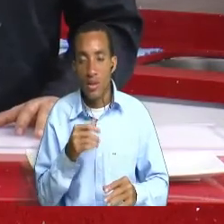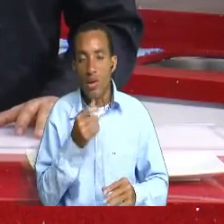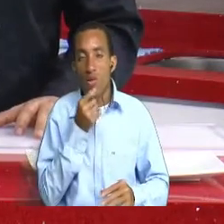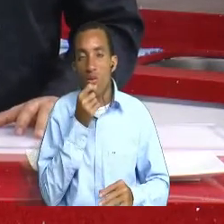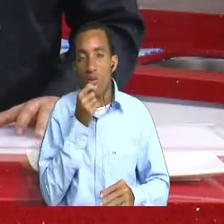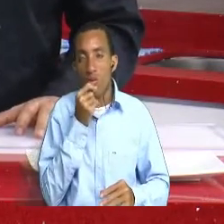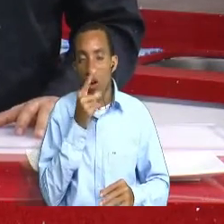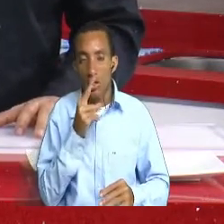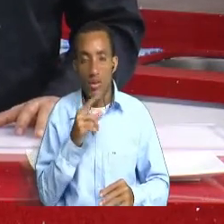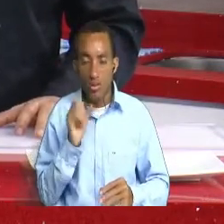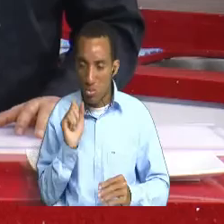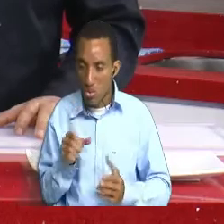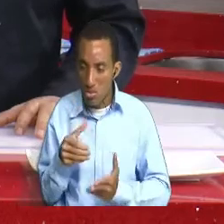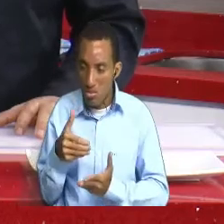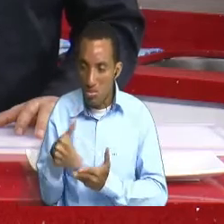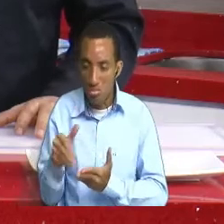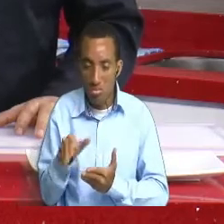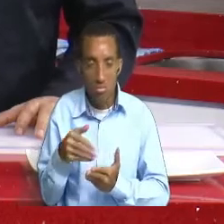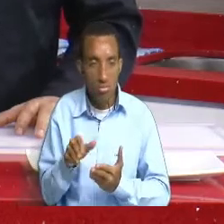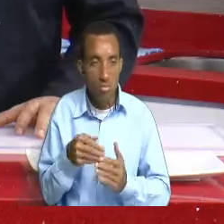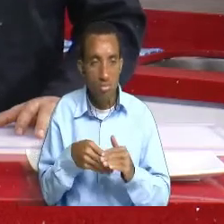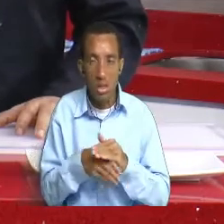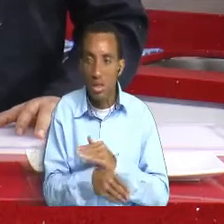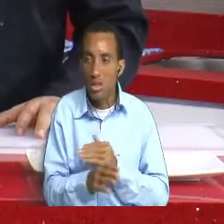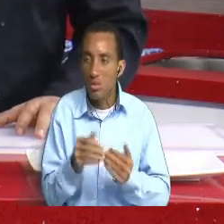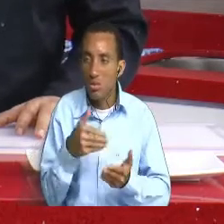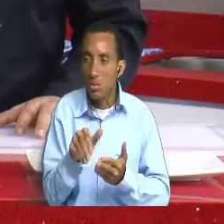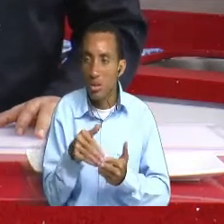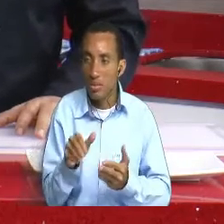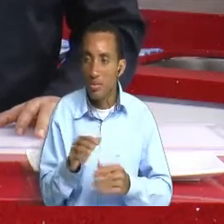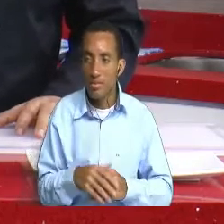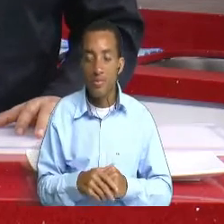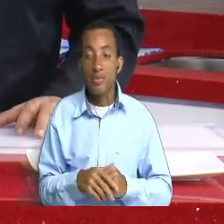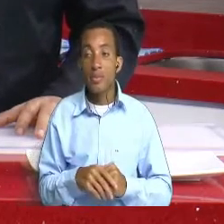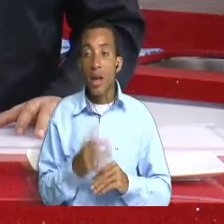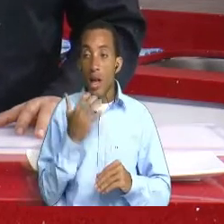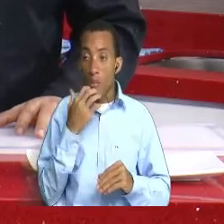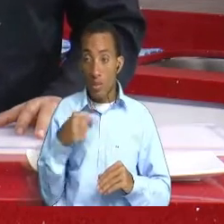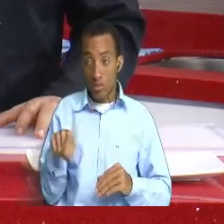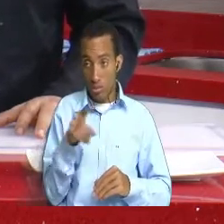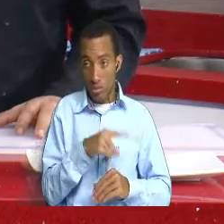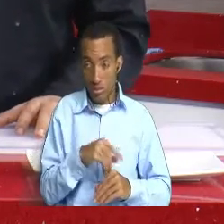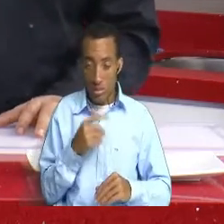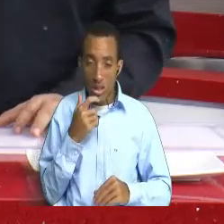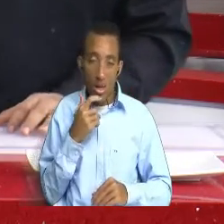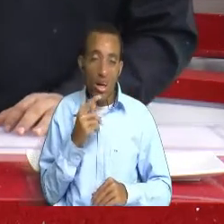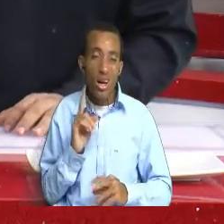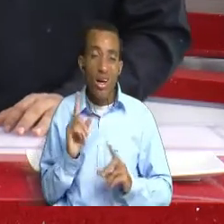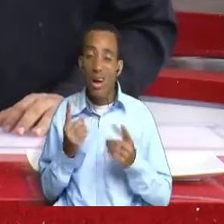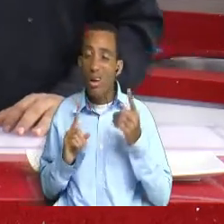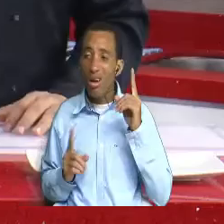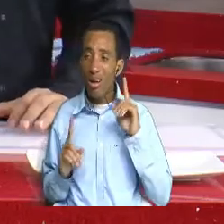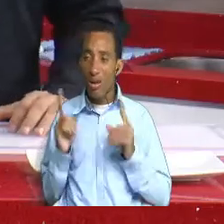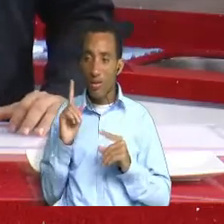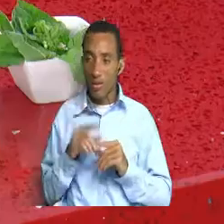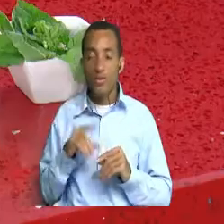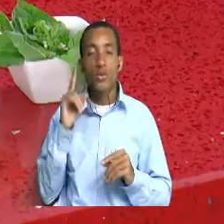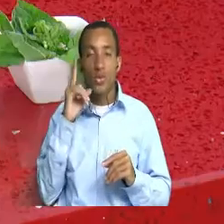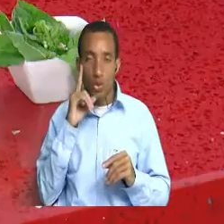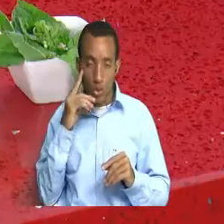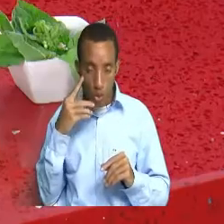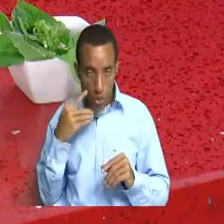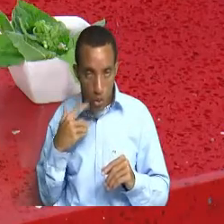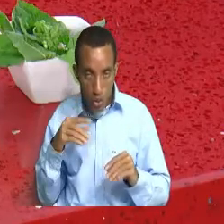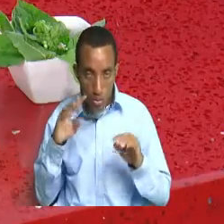asequibles para la economía de la casa también así que ya saben no hay excusa para no perderse todos los días a pedir de boca y poder estar